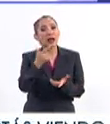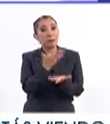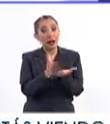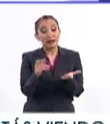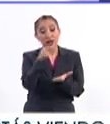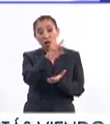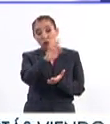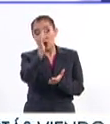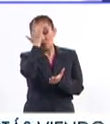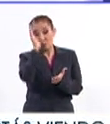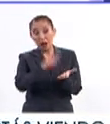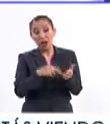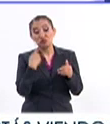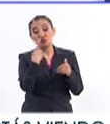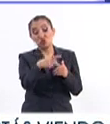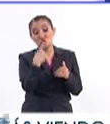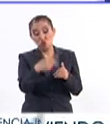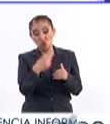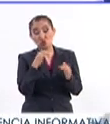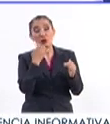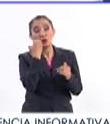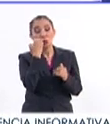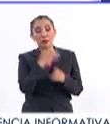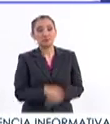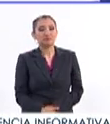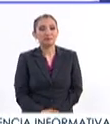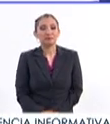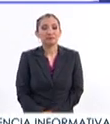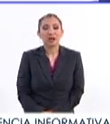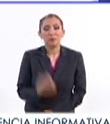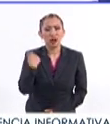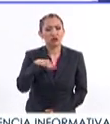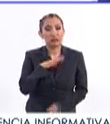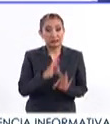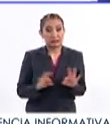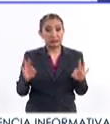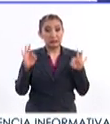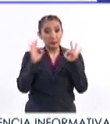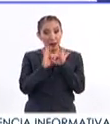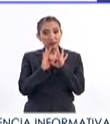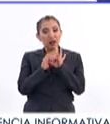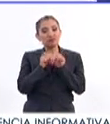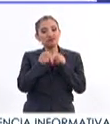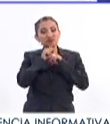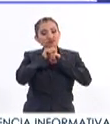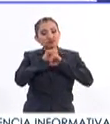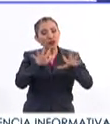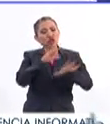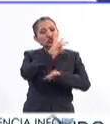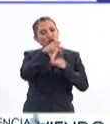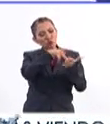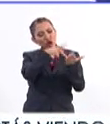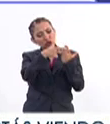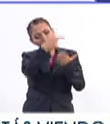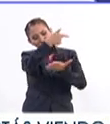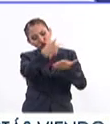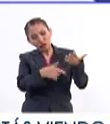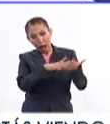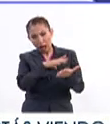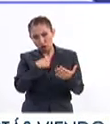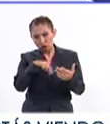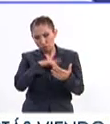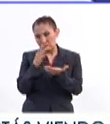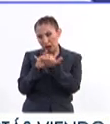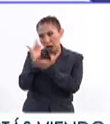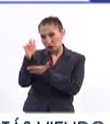aparte de un reconocimiento a la institución? Sí, mira, para nosotros es muy importante difundir difundir todos los proyectos que desarrollamos, lo cual